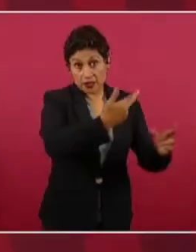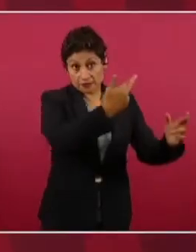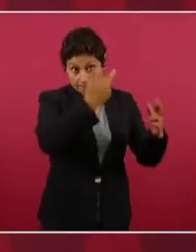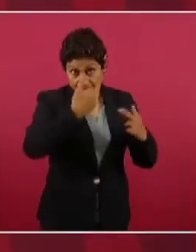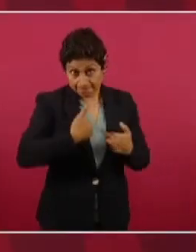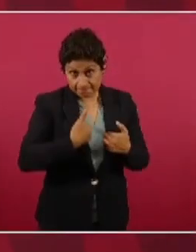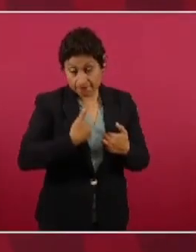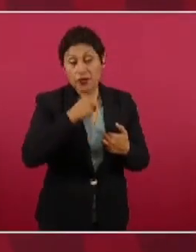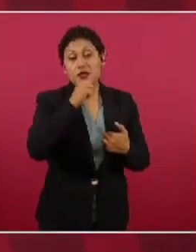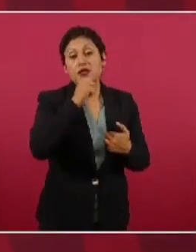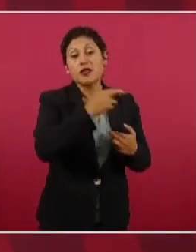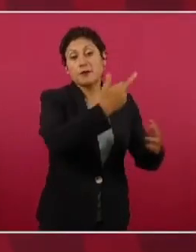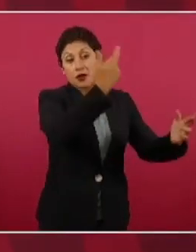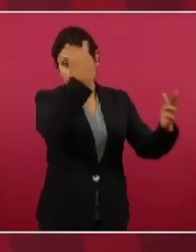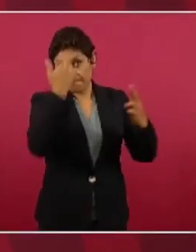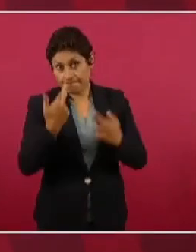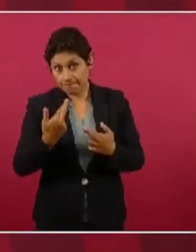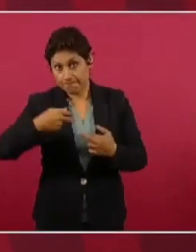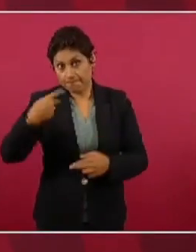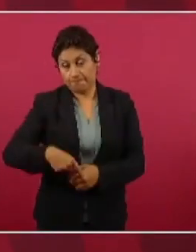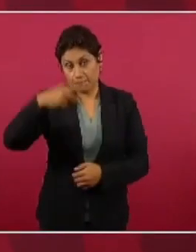Antes no,